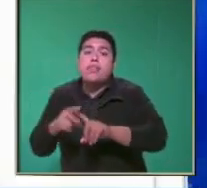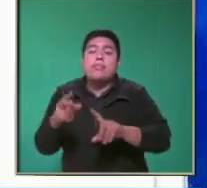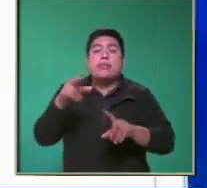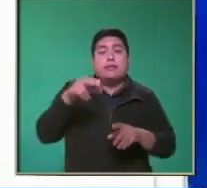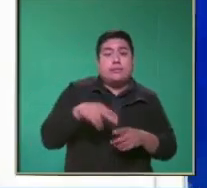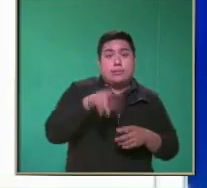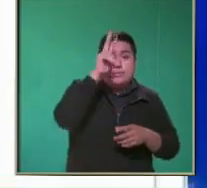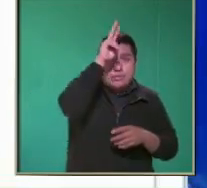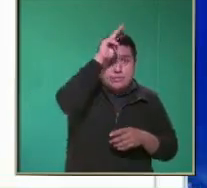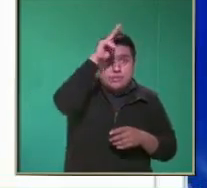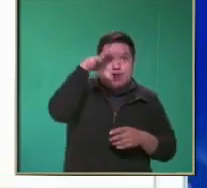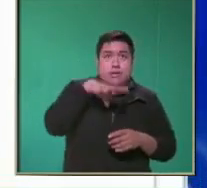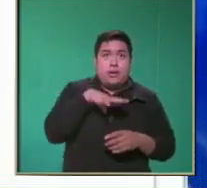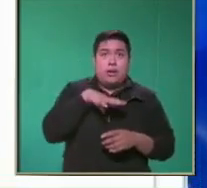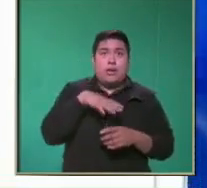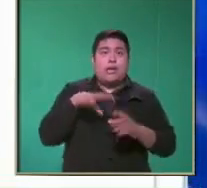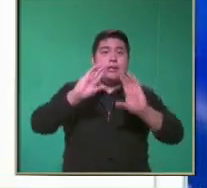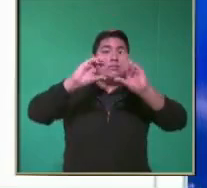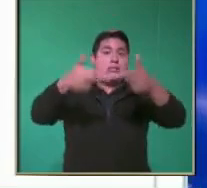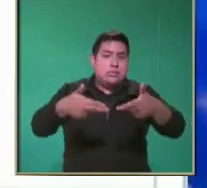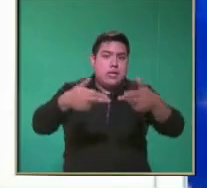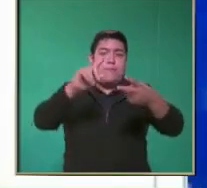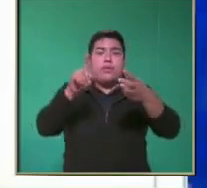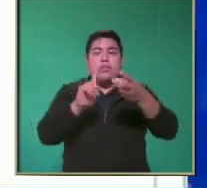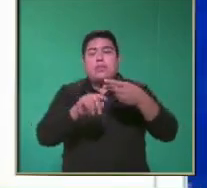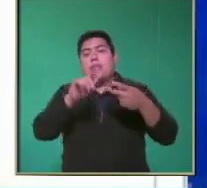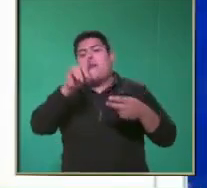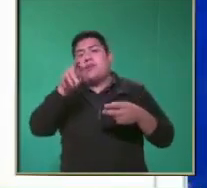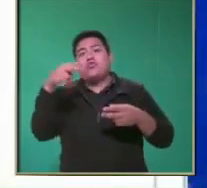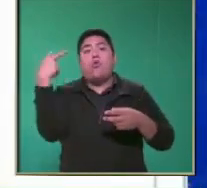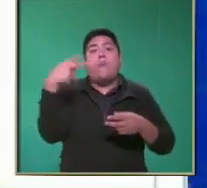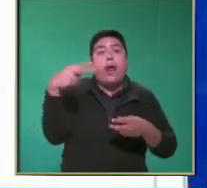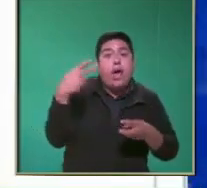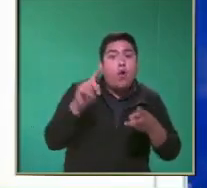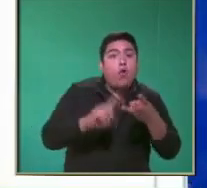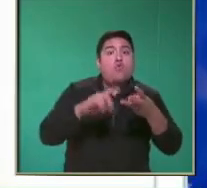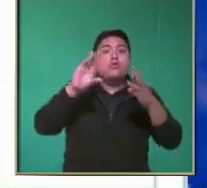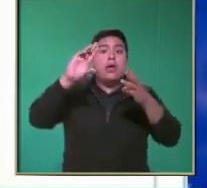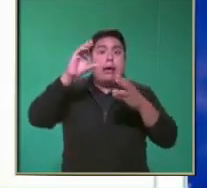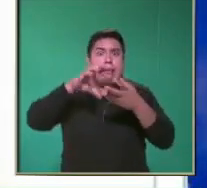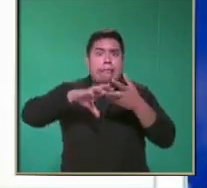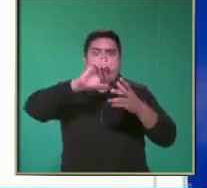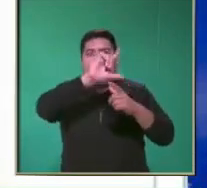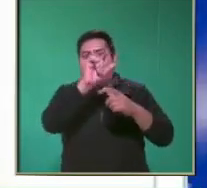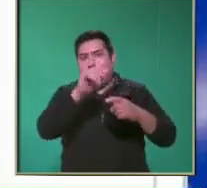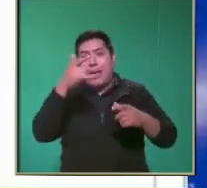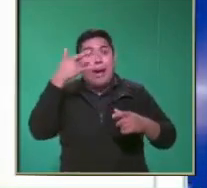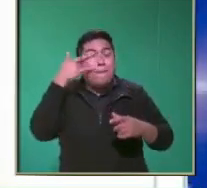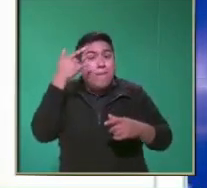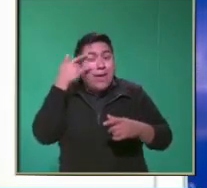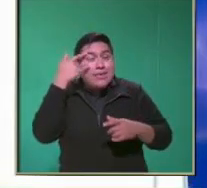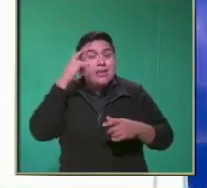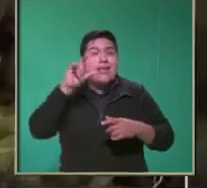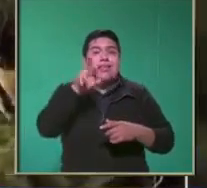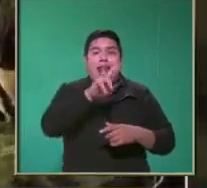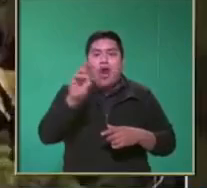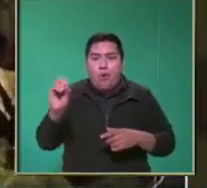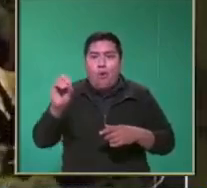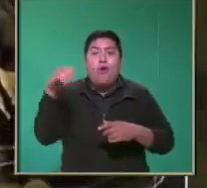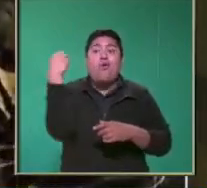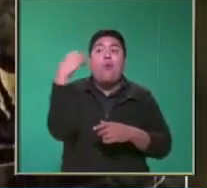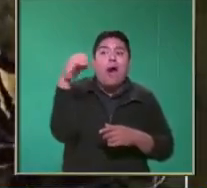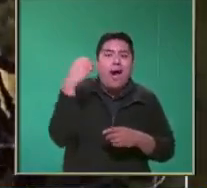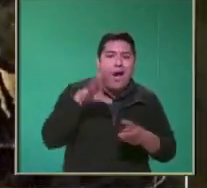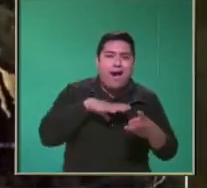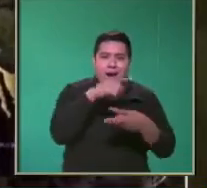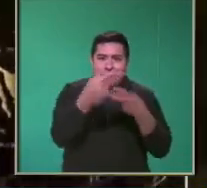Se distribuye en Chiapas, Tabasco, Veracruz, Campeche, Quintana Roo y Oaxaca. La